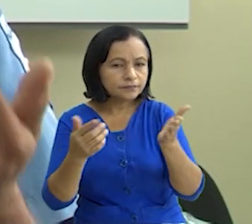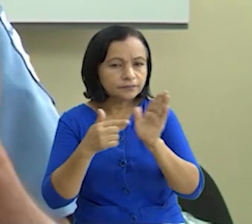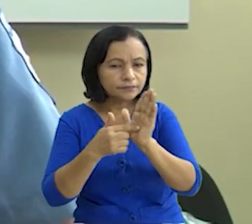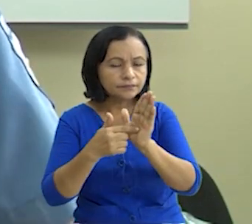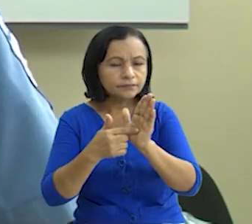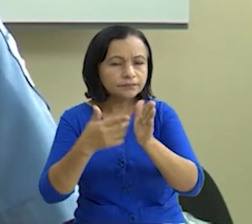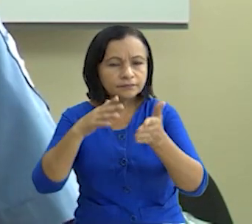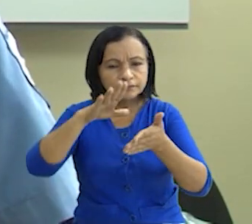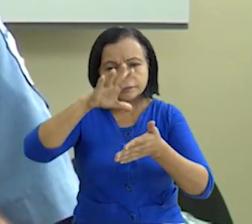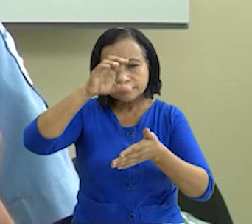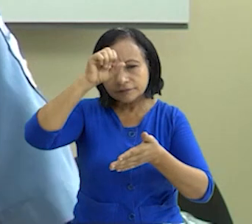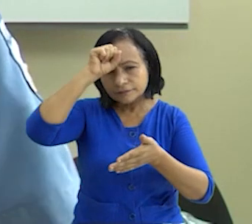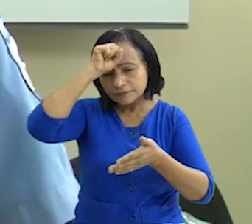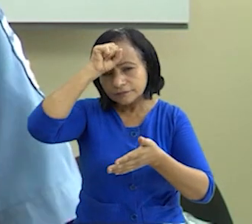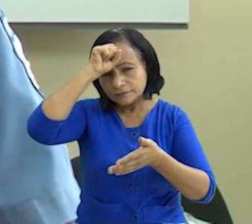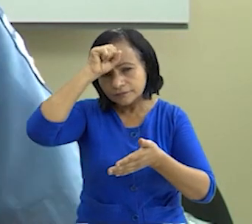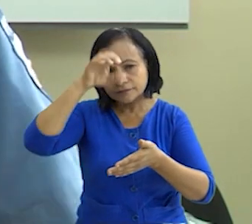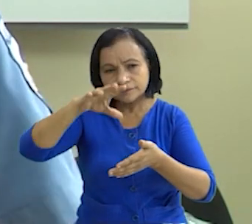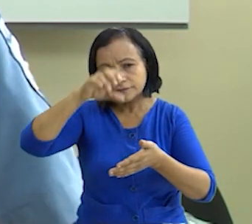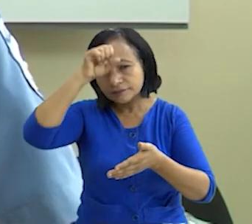algo que se me quedó muy ya